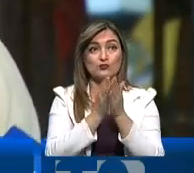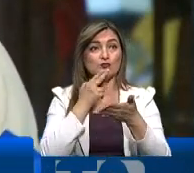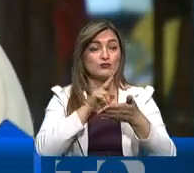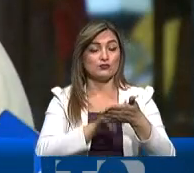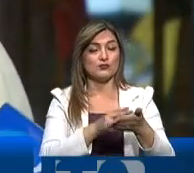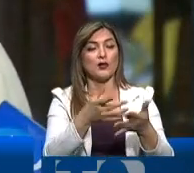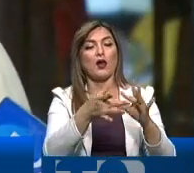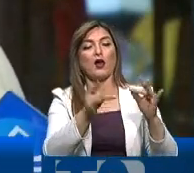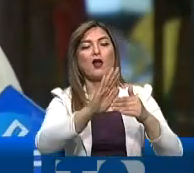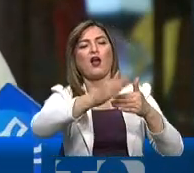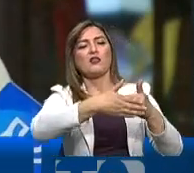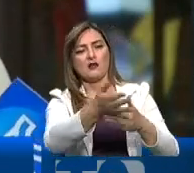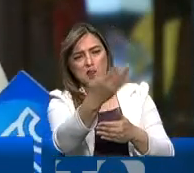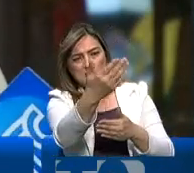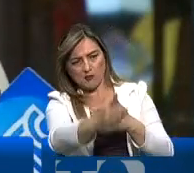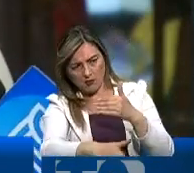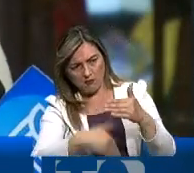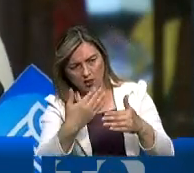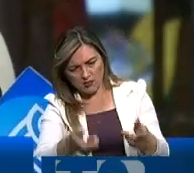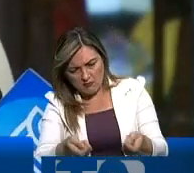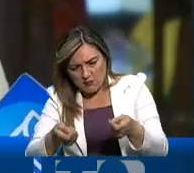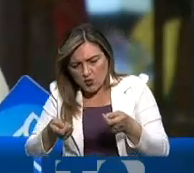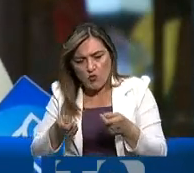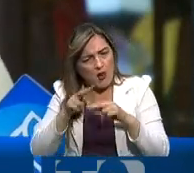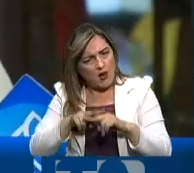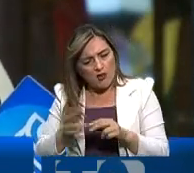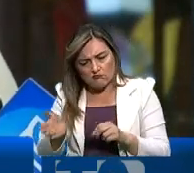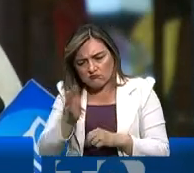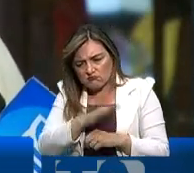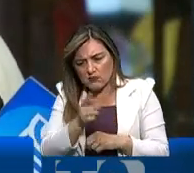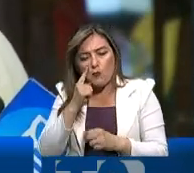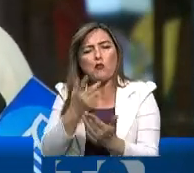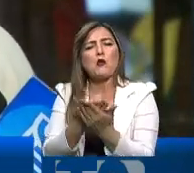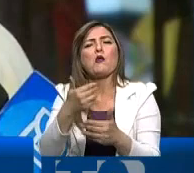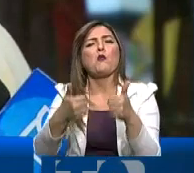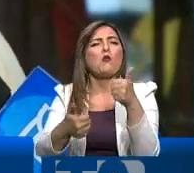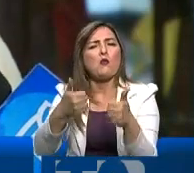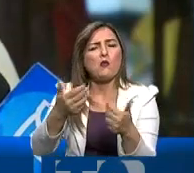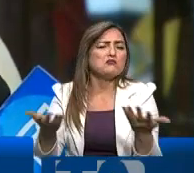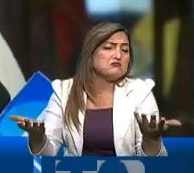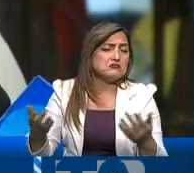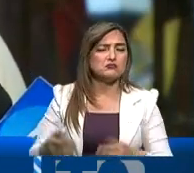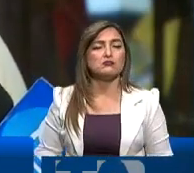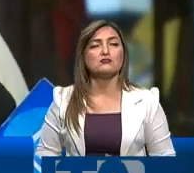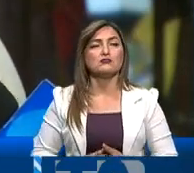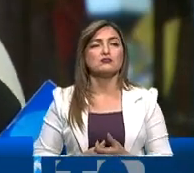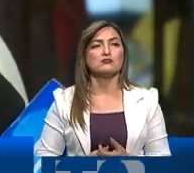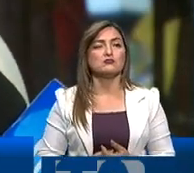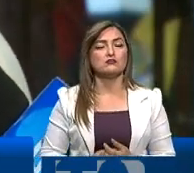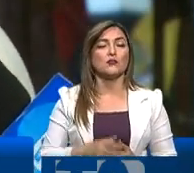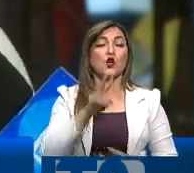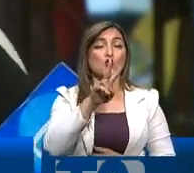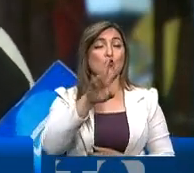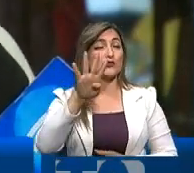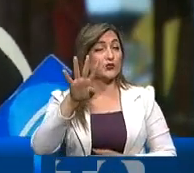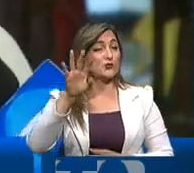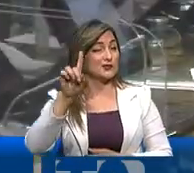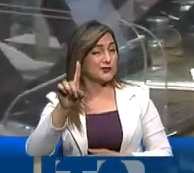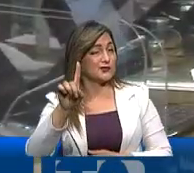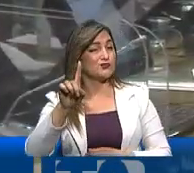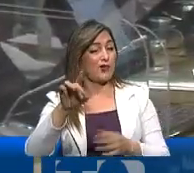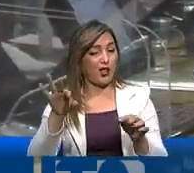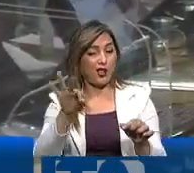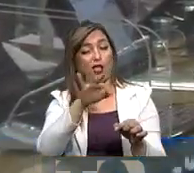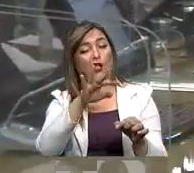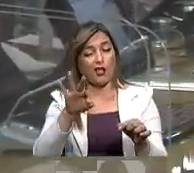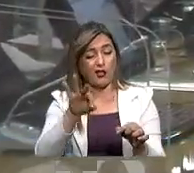que ese anexo nos hagan conocer para ver cuáles son las pruebas que argumentan este informe tan extenso de 241 hojas.